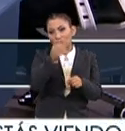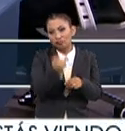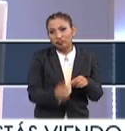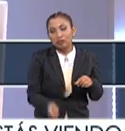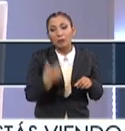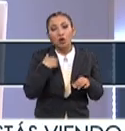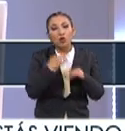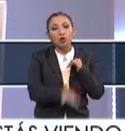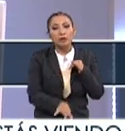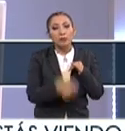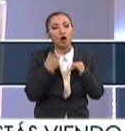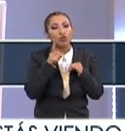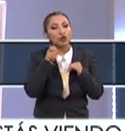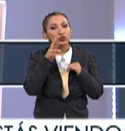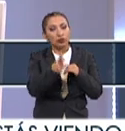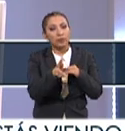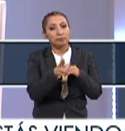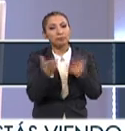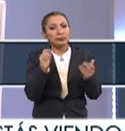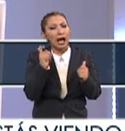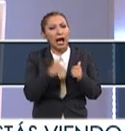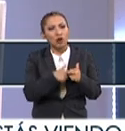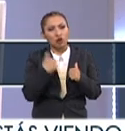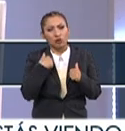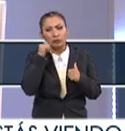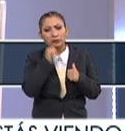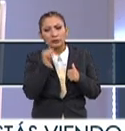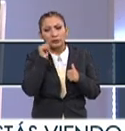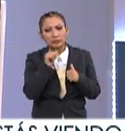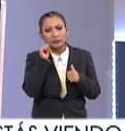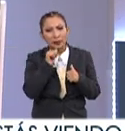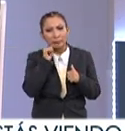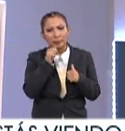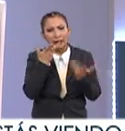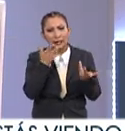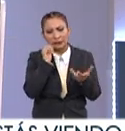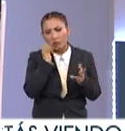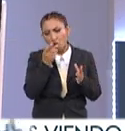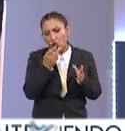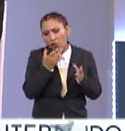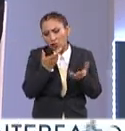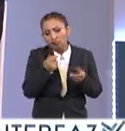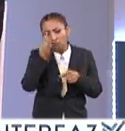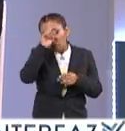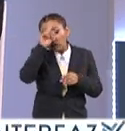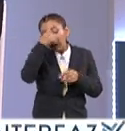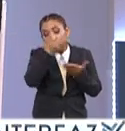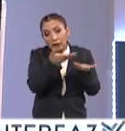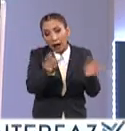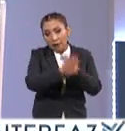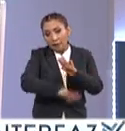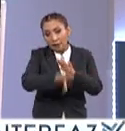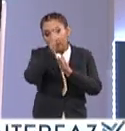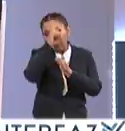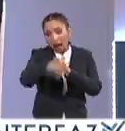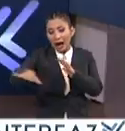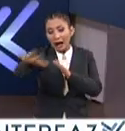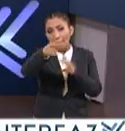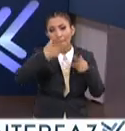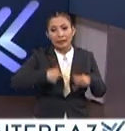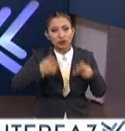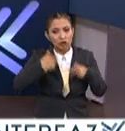talentoso. Pues finalmente, doctor, algo que creo que siempre, nunca sobra, las recomendaciones básicas para